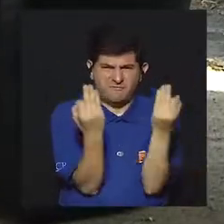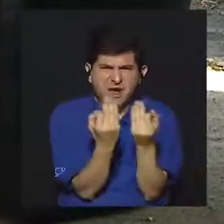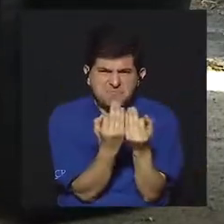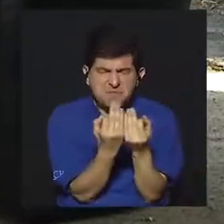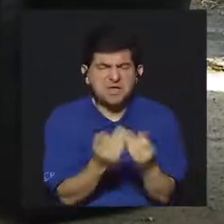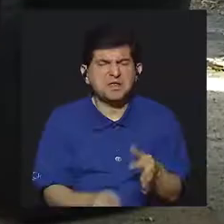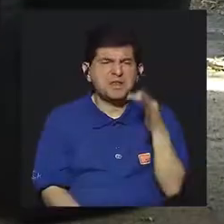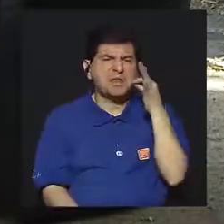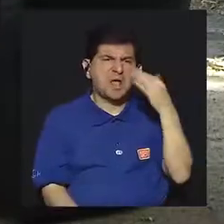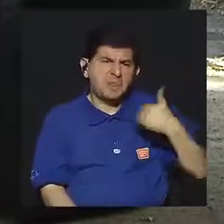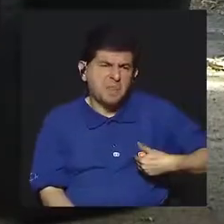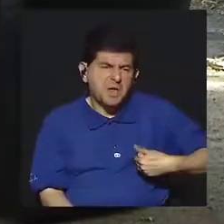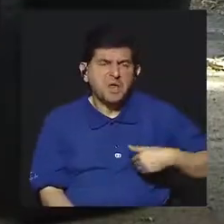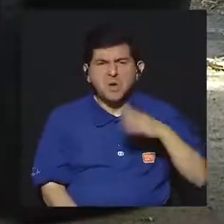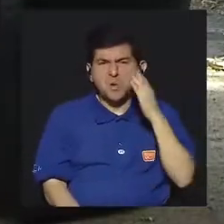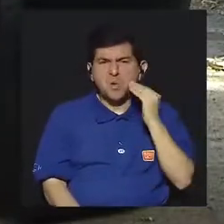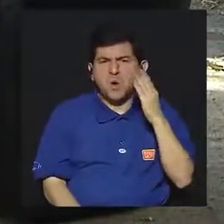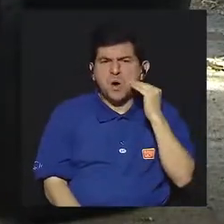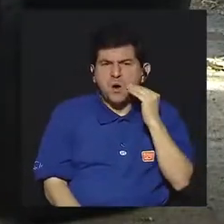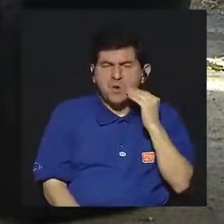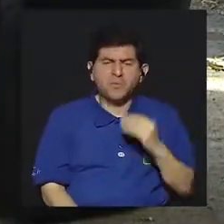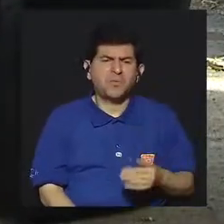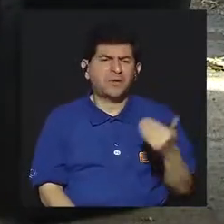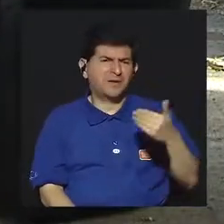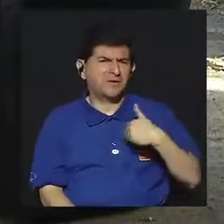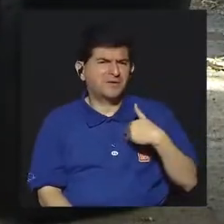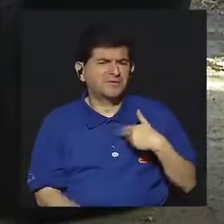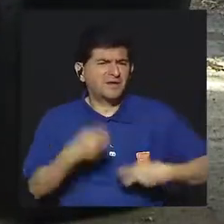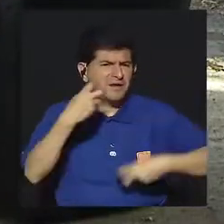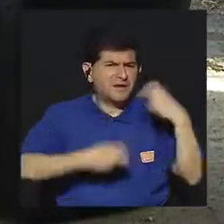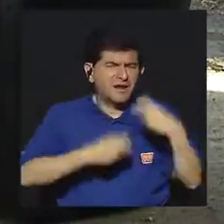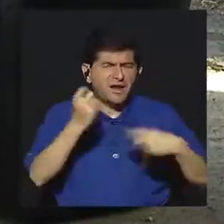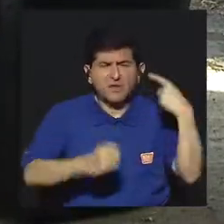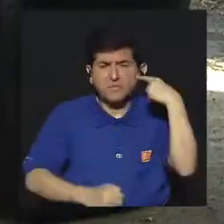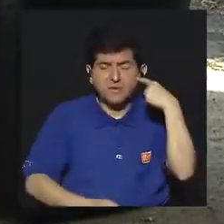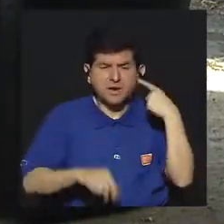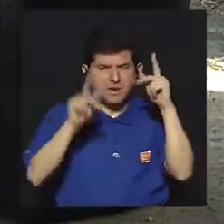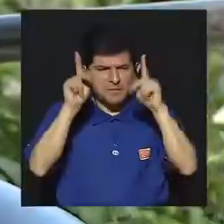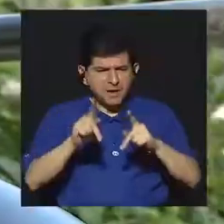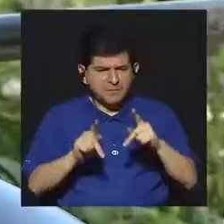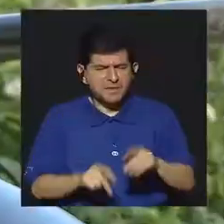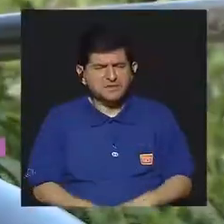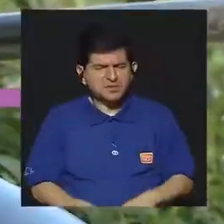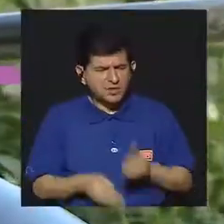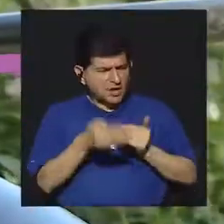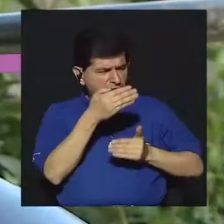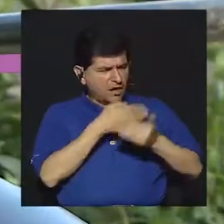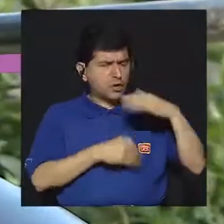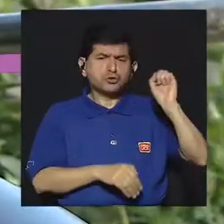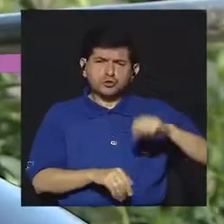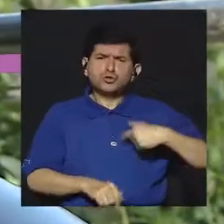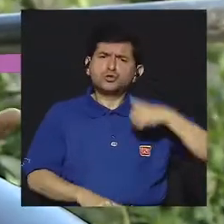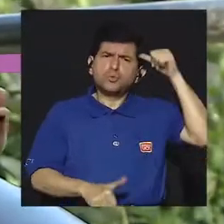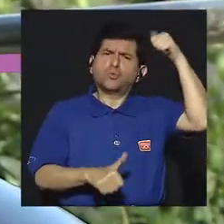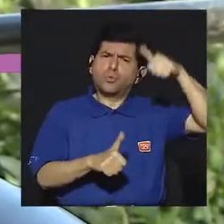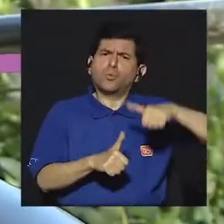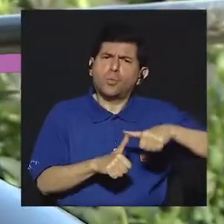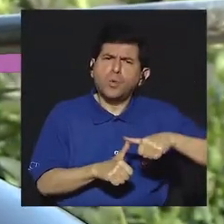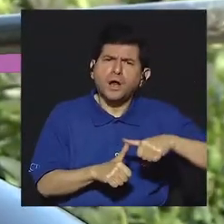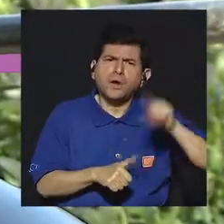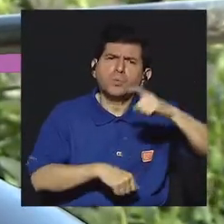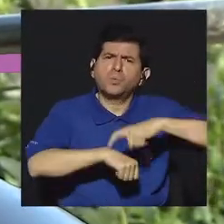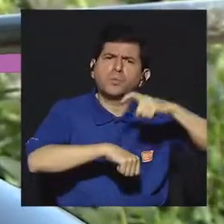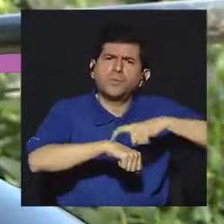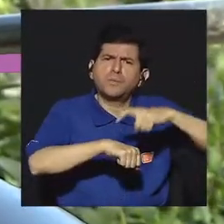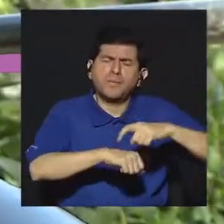familiar, llámese tío, llámese abuelo, que tuviera algún problema auditivo? Y la persona ya empieza a irse para atrás y dice, uh-huh, claro, sí, yo me acuerdo,